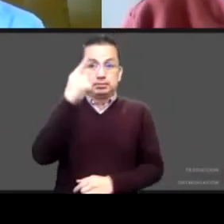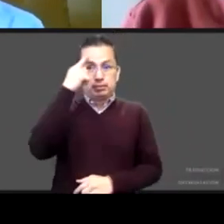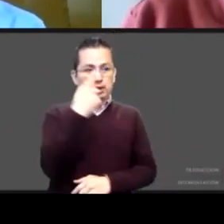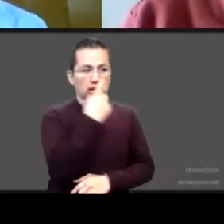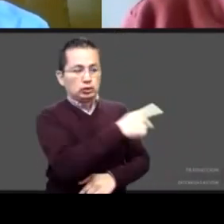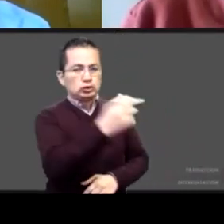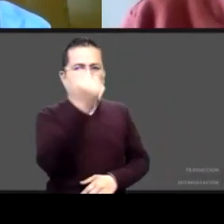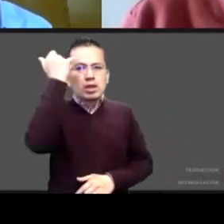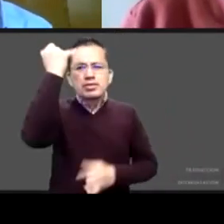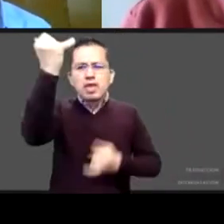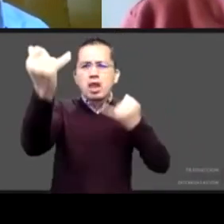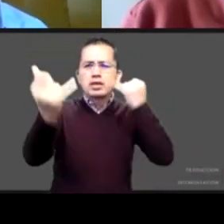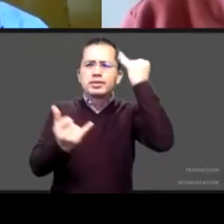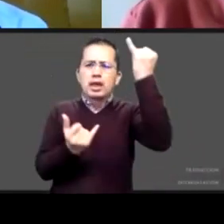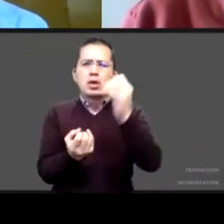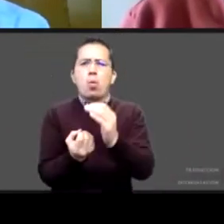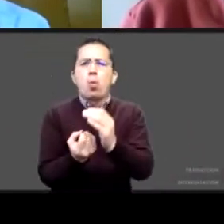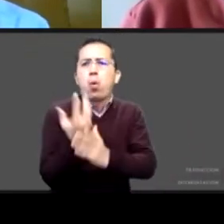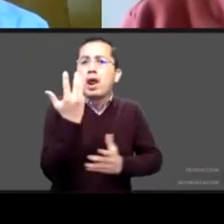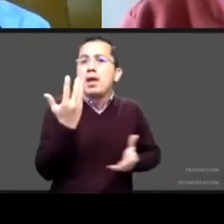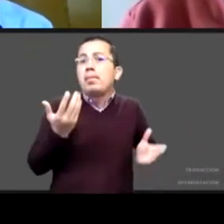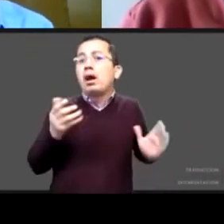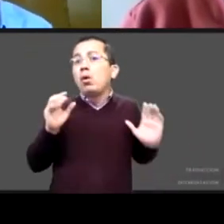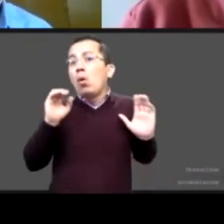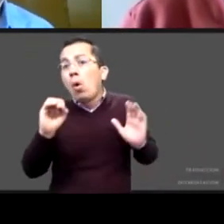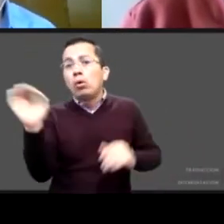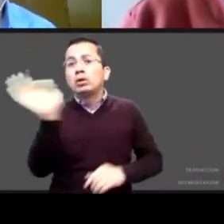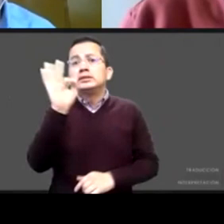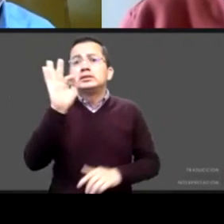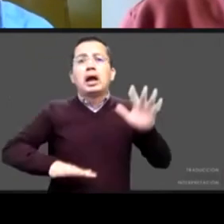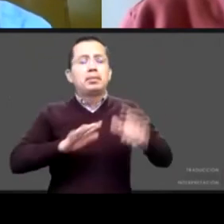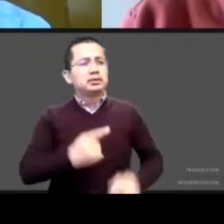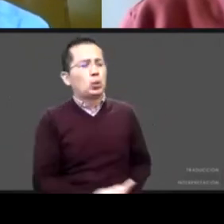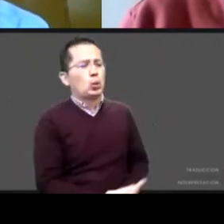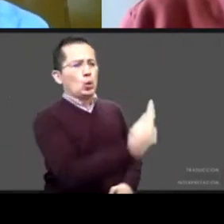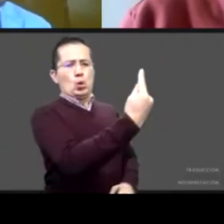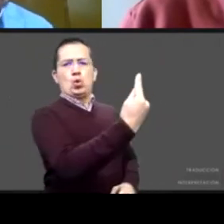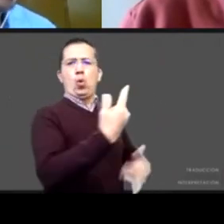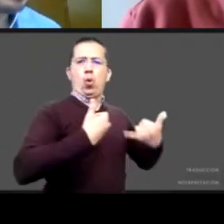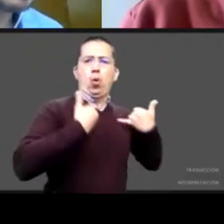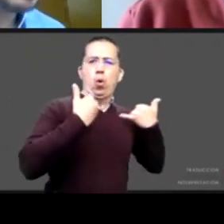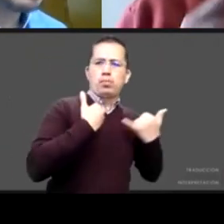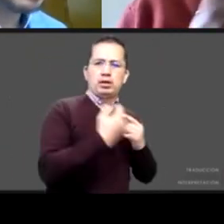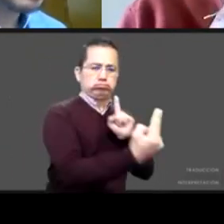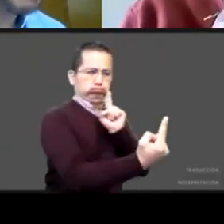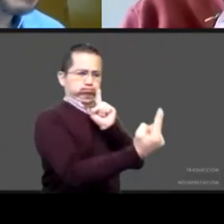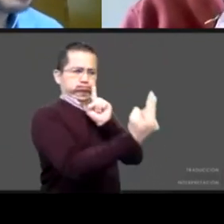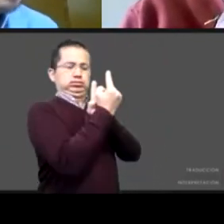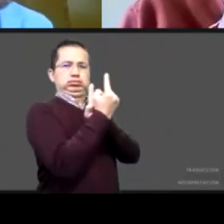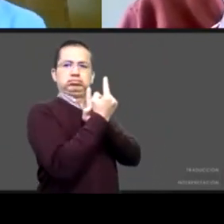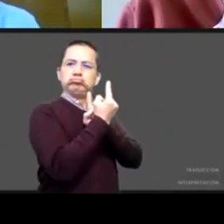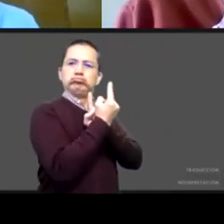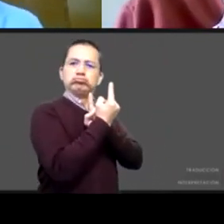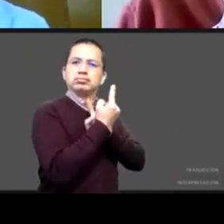o cuando solamente una chica o un chico te lo está diciendo directamente, reta al adulto. Sí, ciertamente,